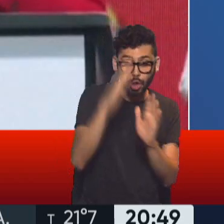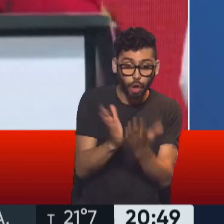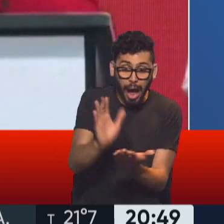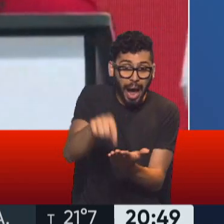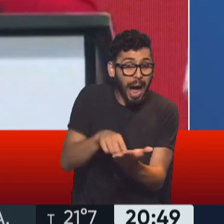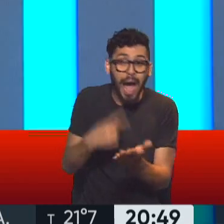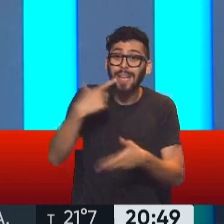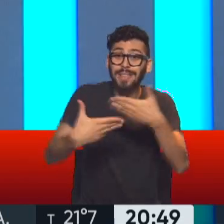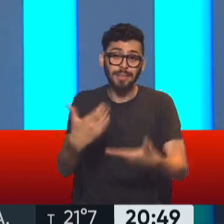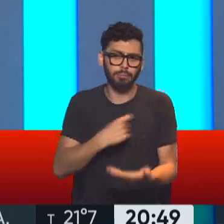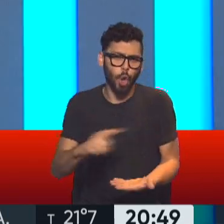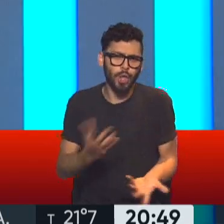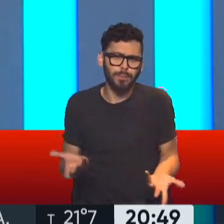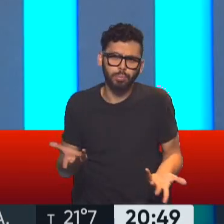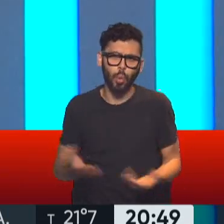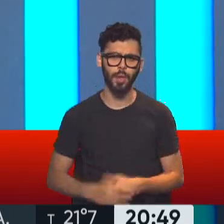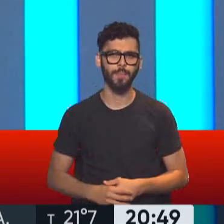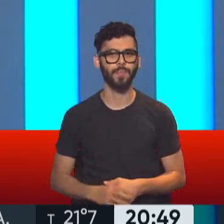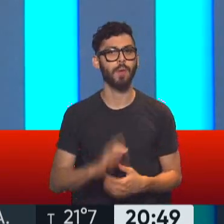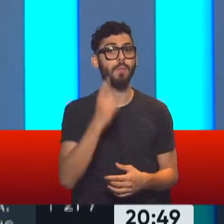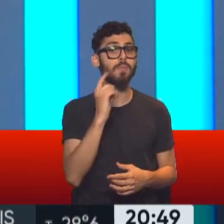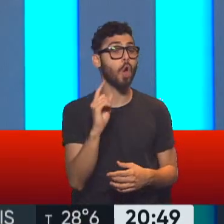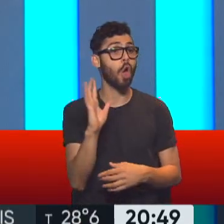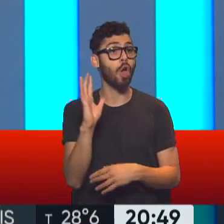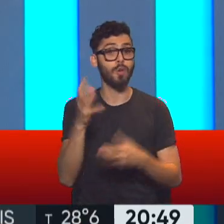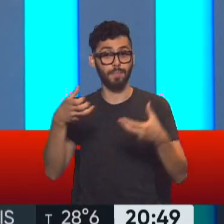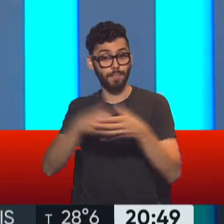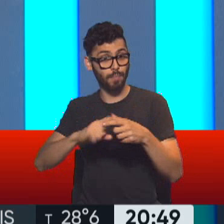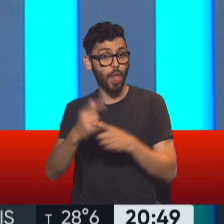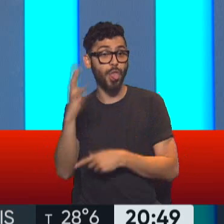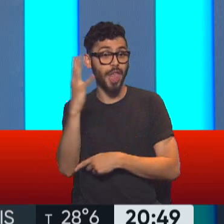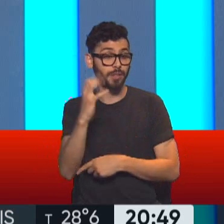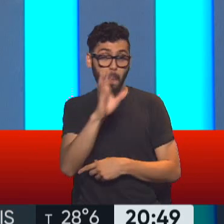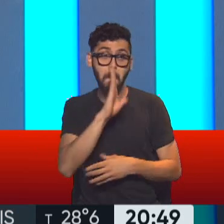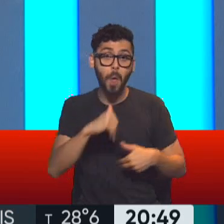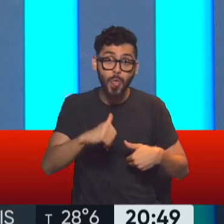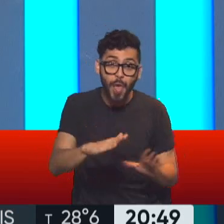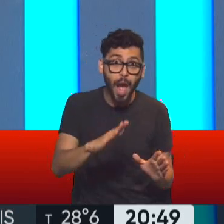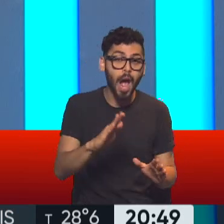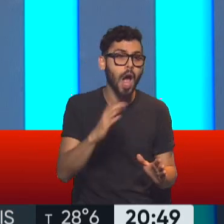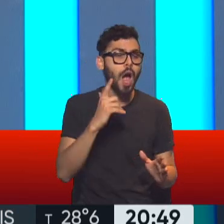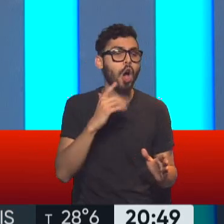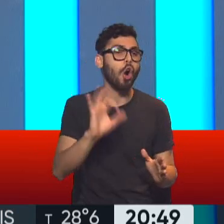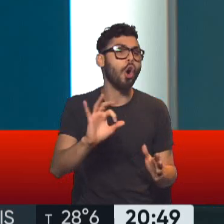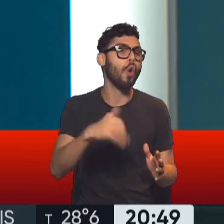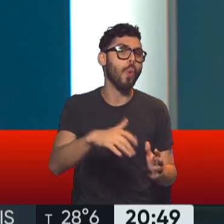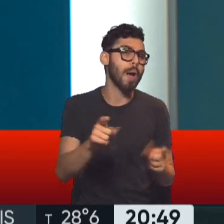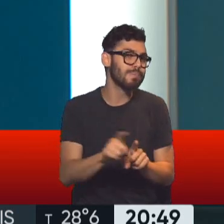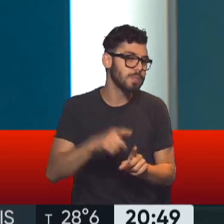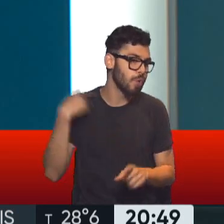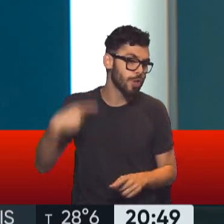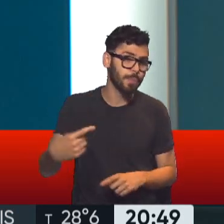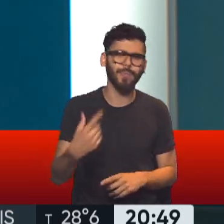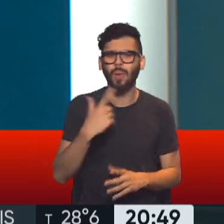nunca salir adelante. Ahora, ¿la derecha va a convivir con esta situación o van a hacer lo que hacen siempre? Van a tratar